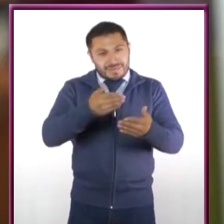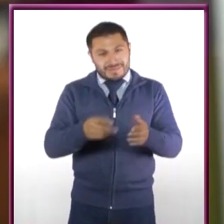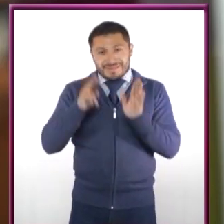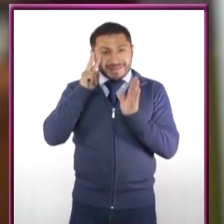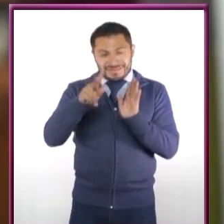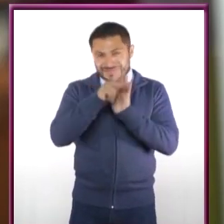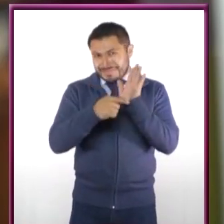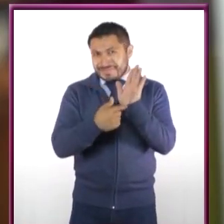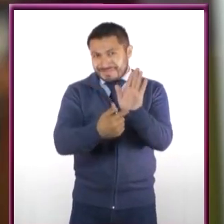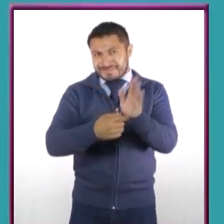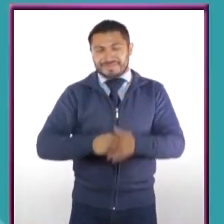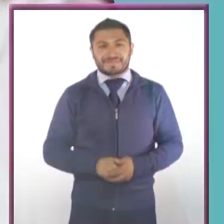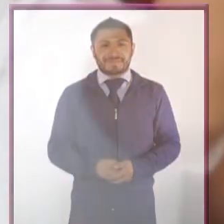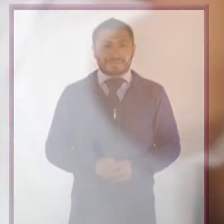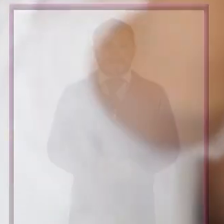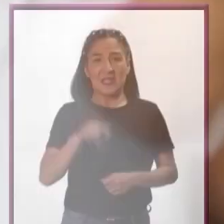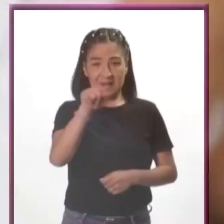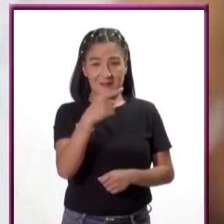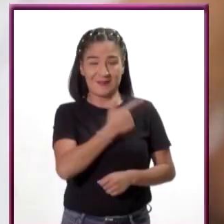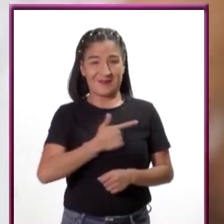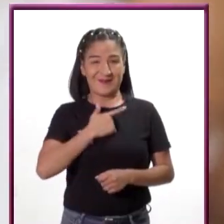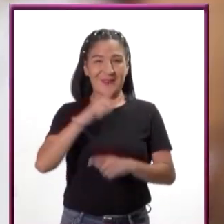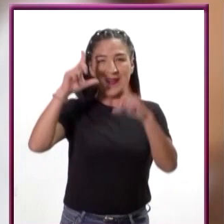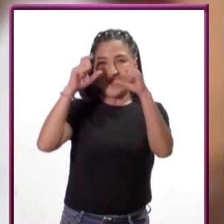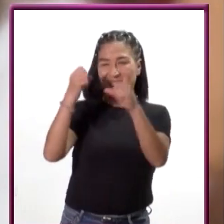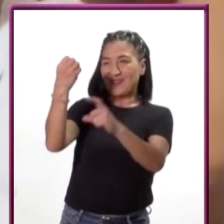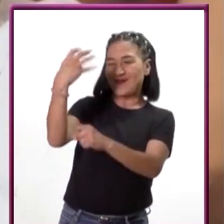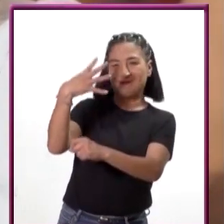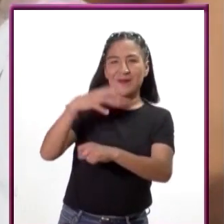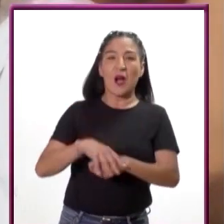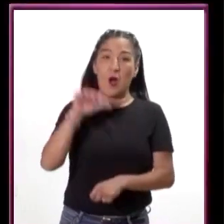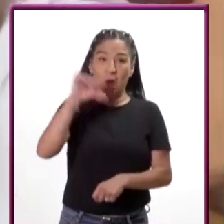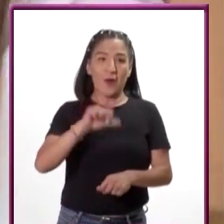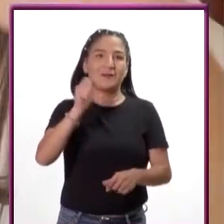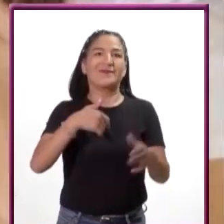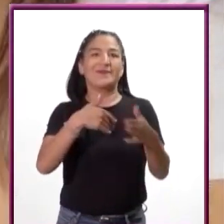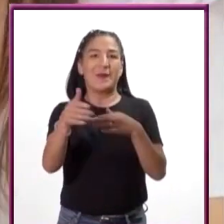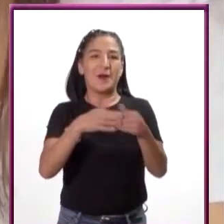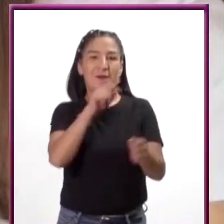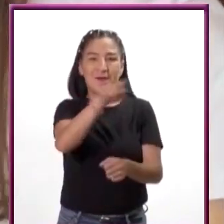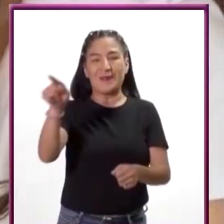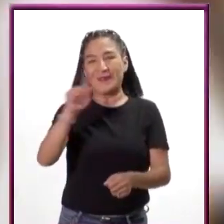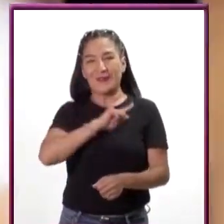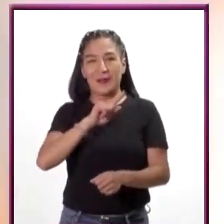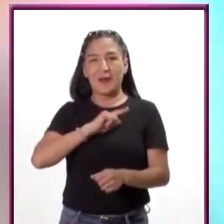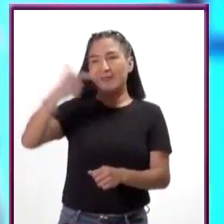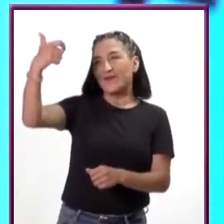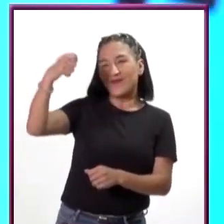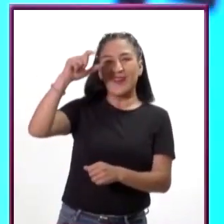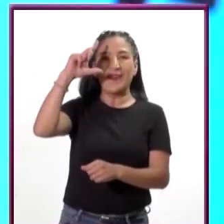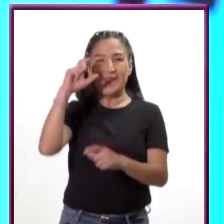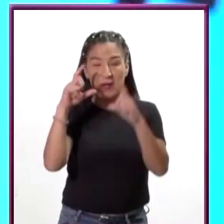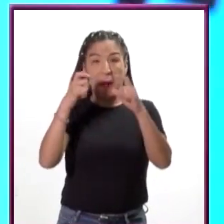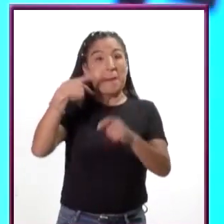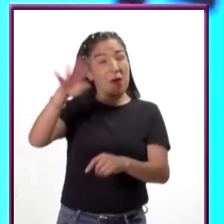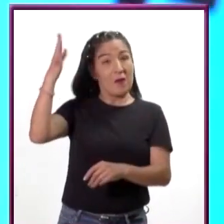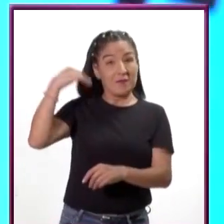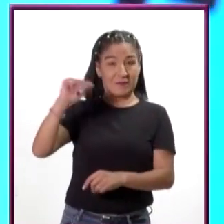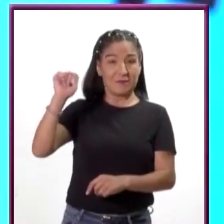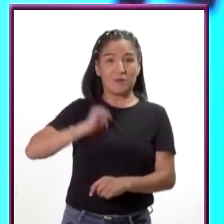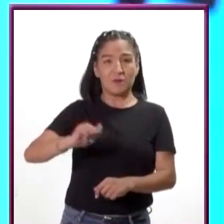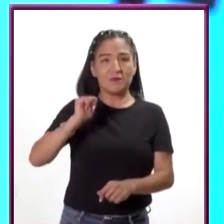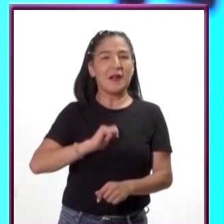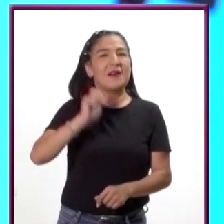esta cápsula. ¿A ti te gustan las selfies? Hoy es muy común que tú mismo te hagas fotografías, pero en el siglo pasado